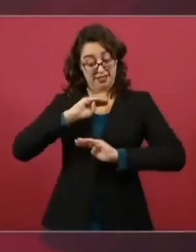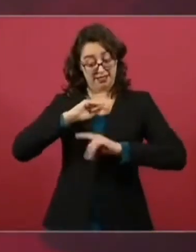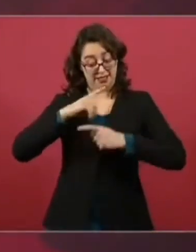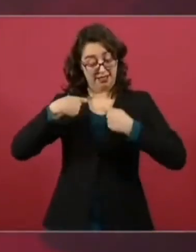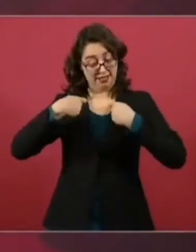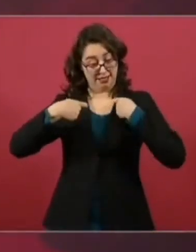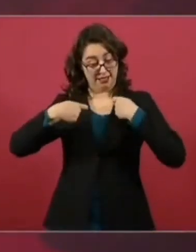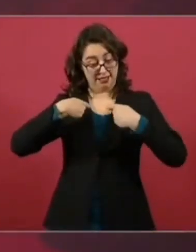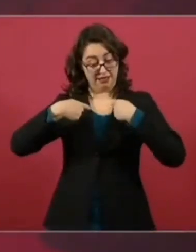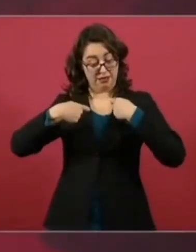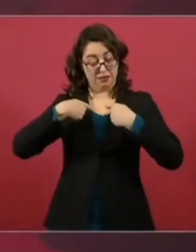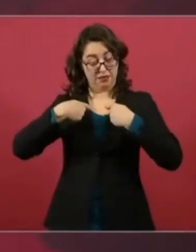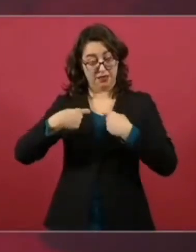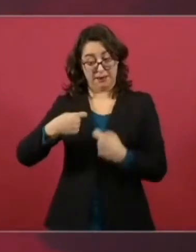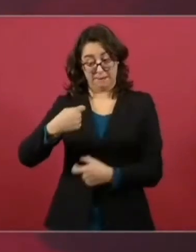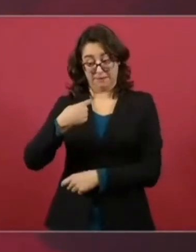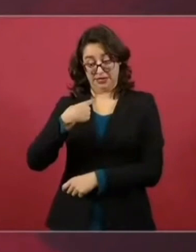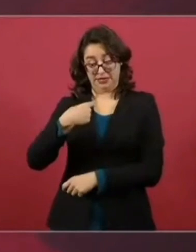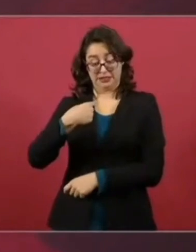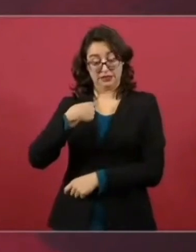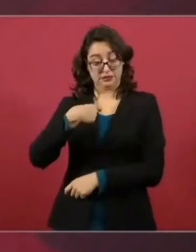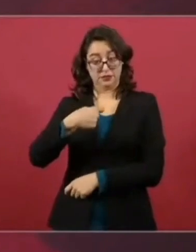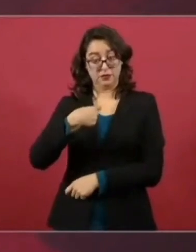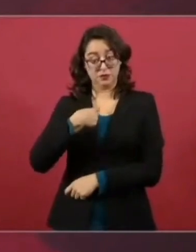No tienen por qué